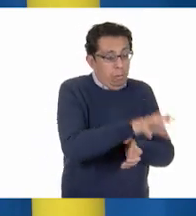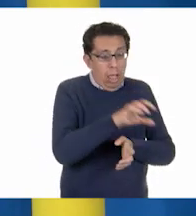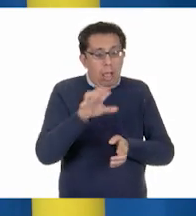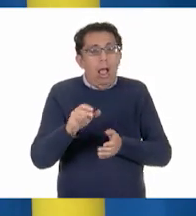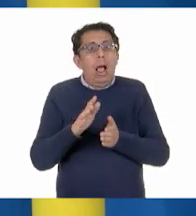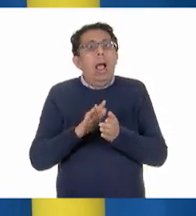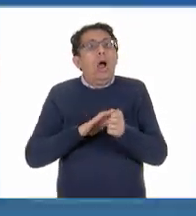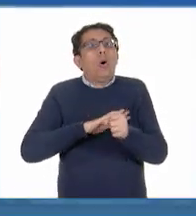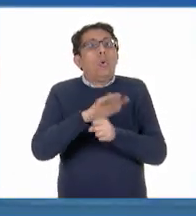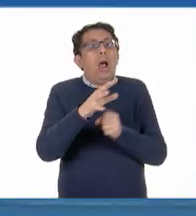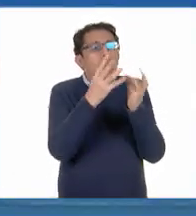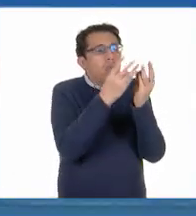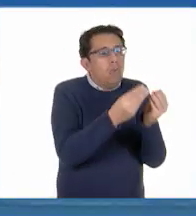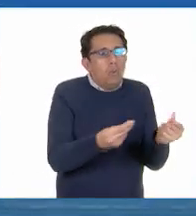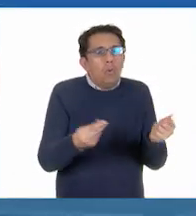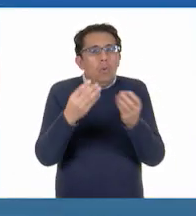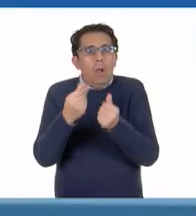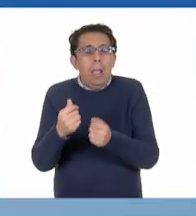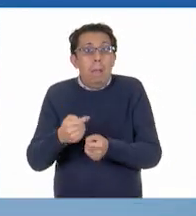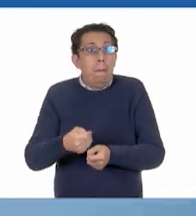derrite primero.